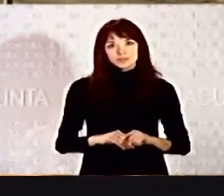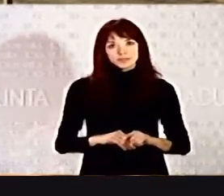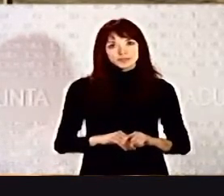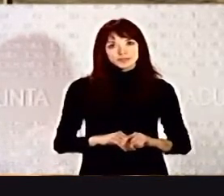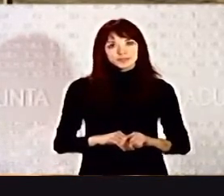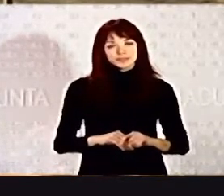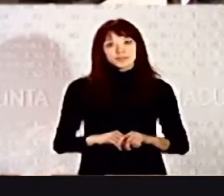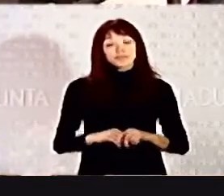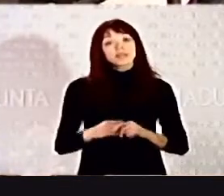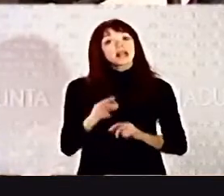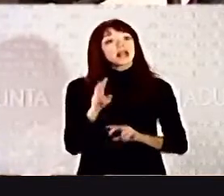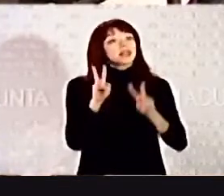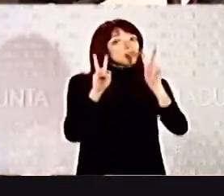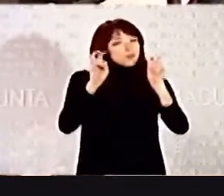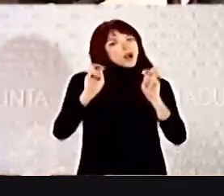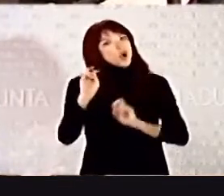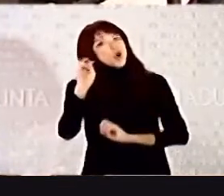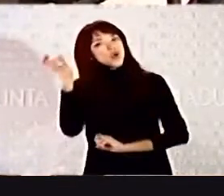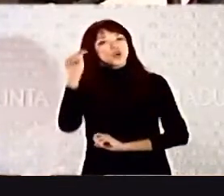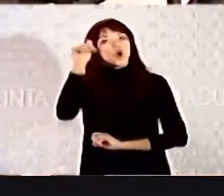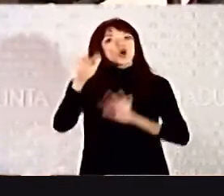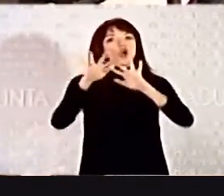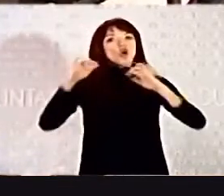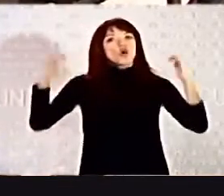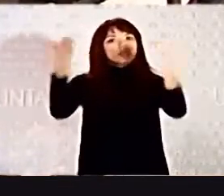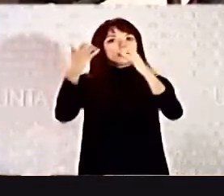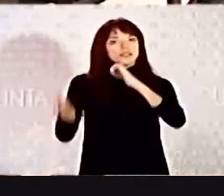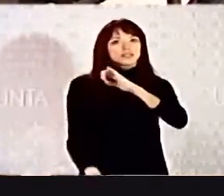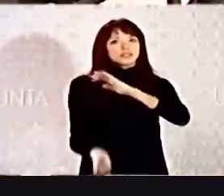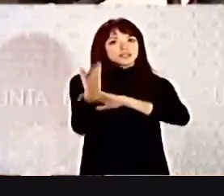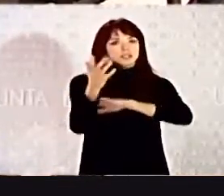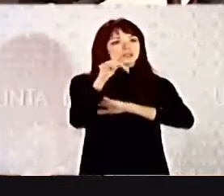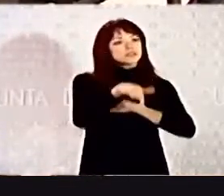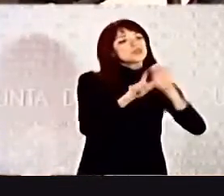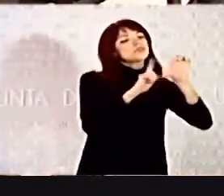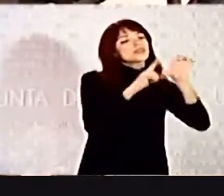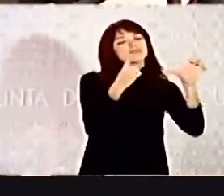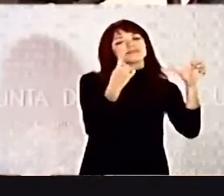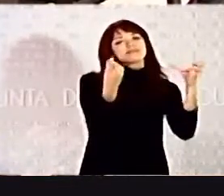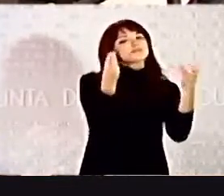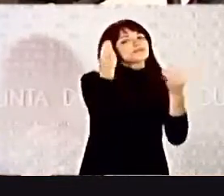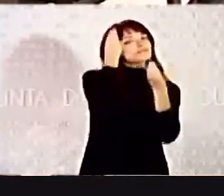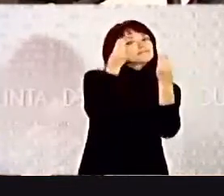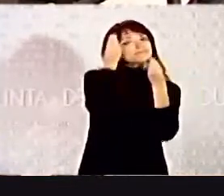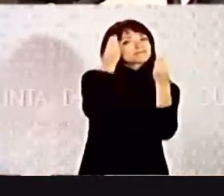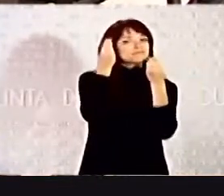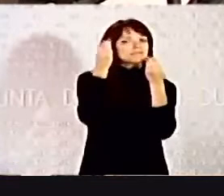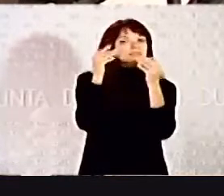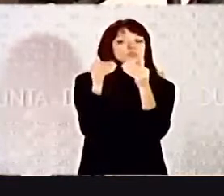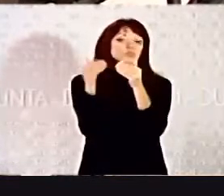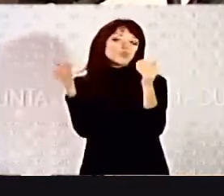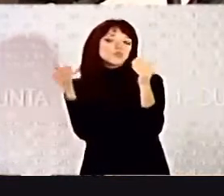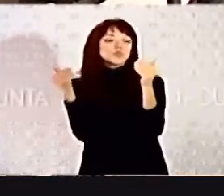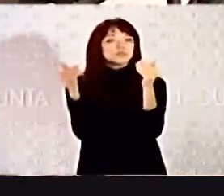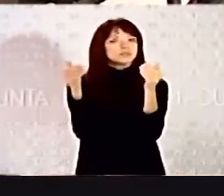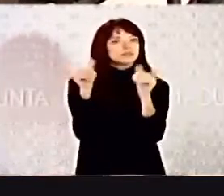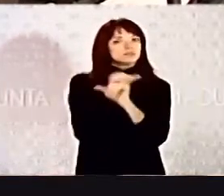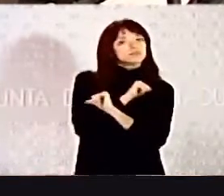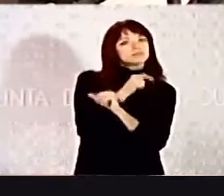Sí, sobre otro tema. Hoy se constituían las Cortes. Desde la Junta de Extremadura, un poco cómo se ve el inicio de esta nueva legislatura, qué esperan de